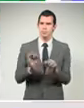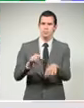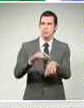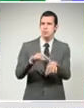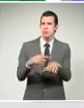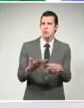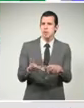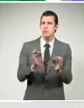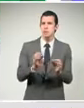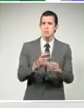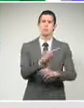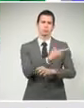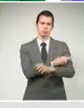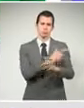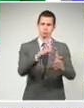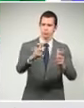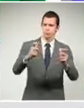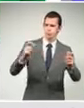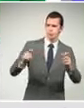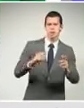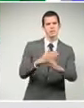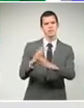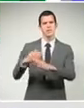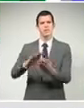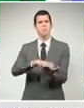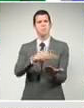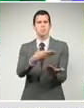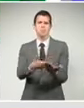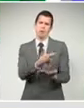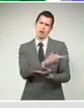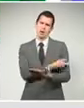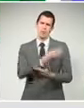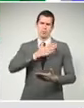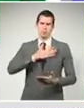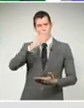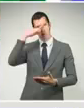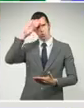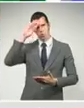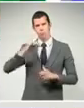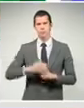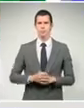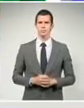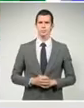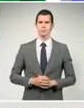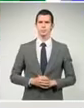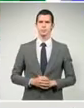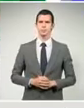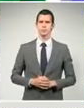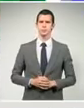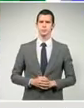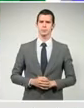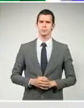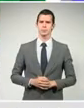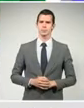Soberana 02, Abdala y todos los otros candidatos vacunales que se